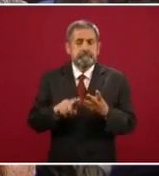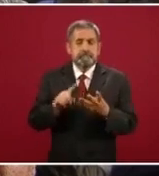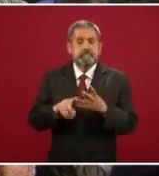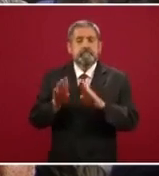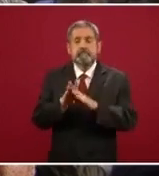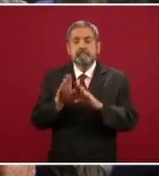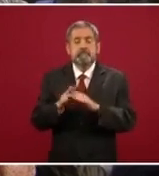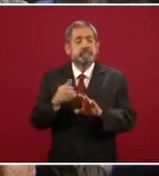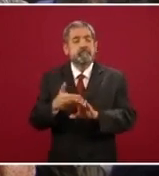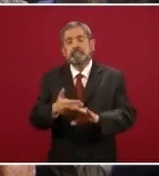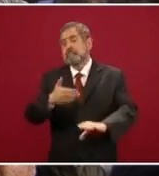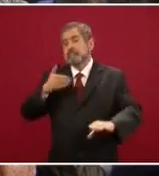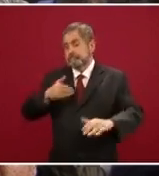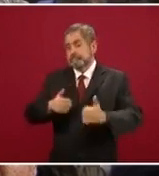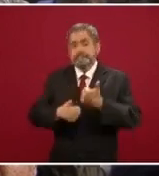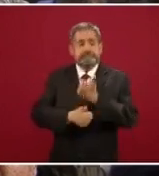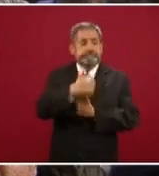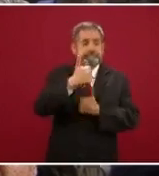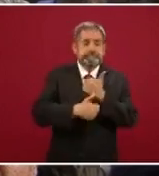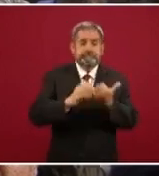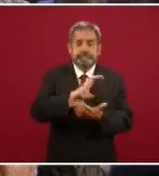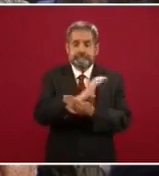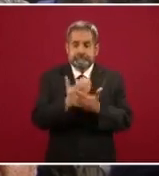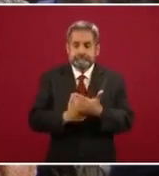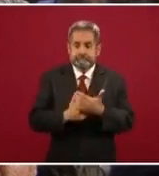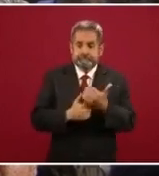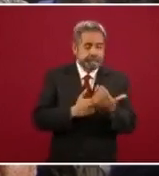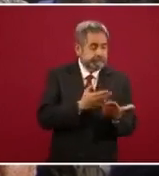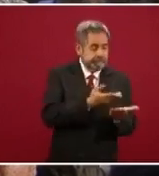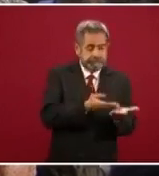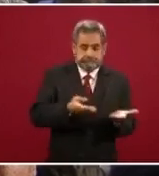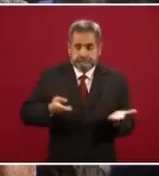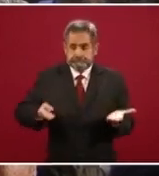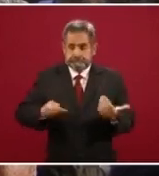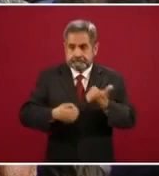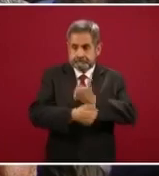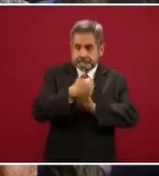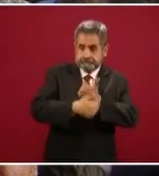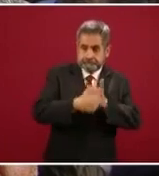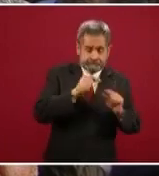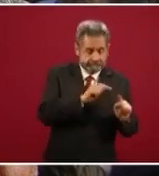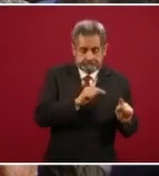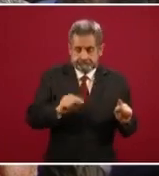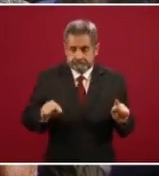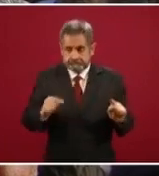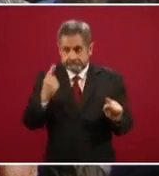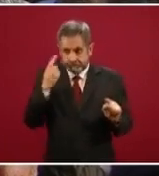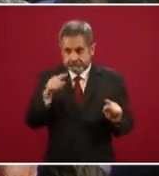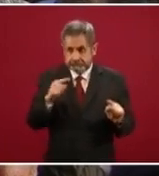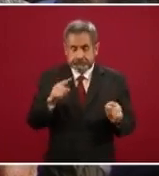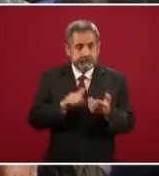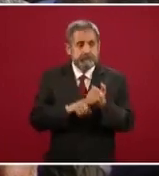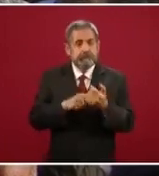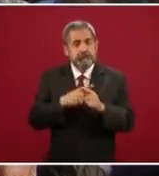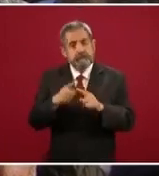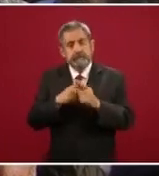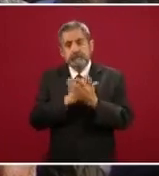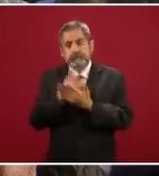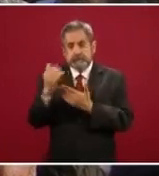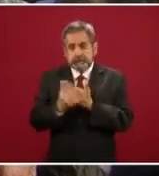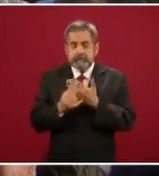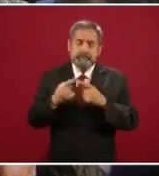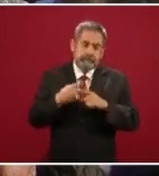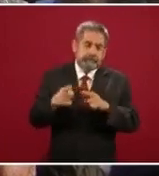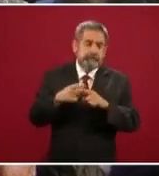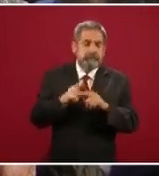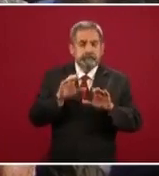las licitaciones de la economía, de las licitaciones de los proyectos